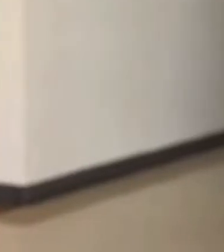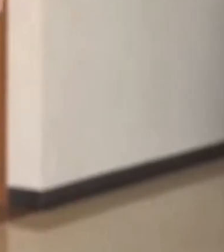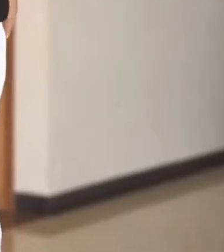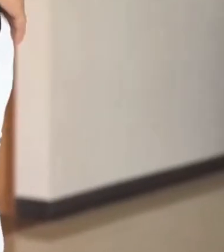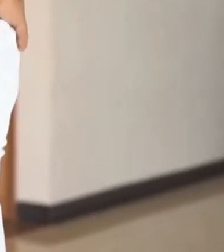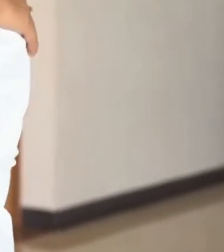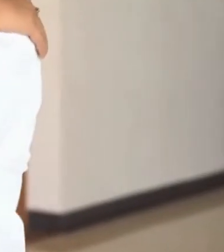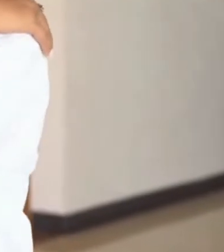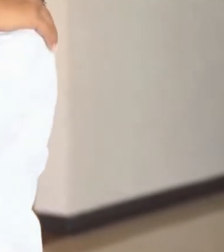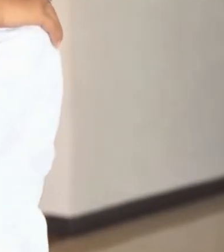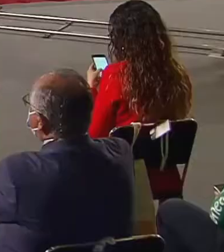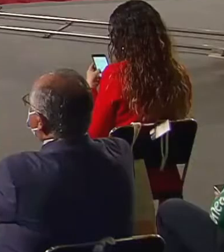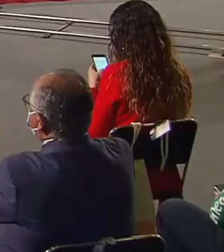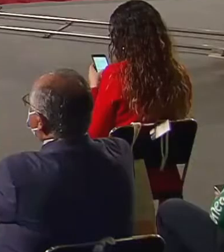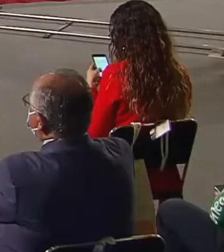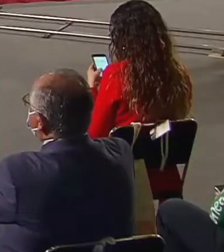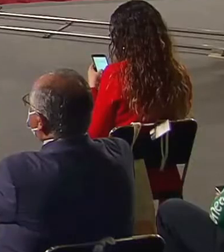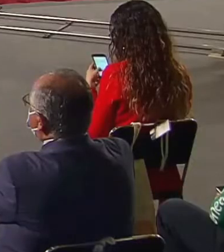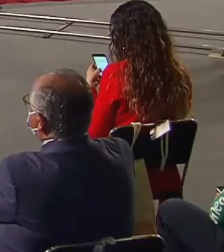derecho.